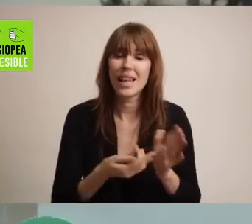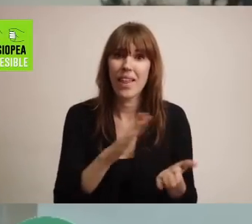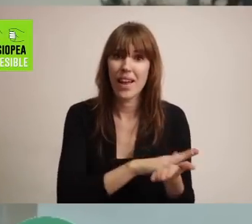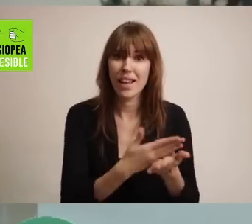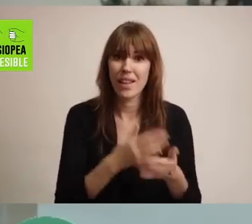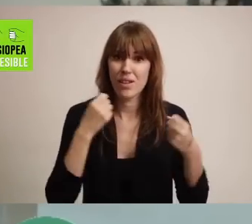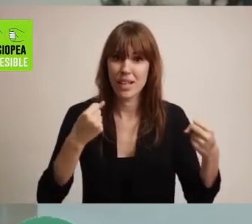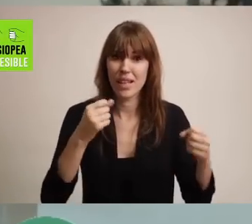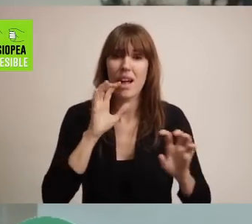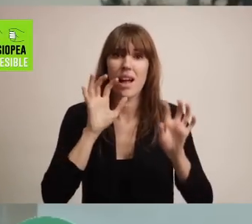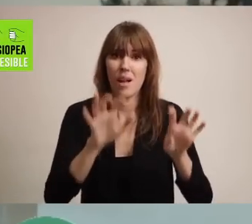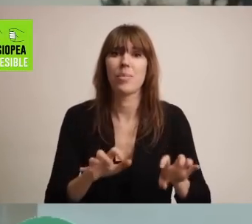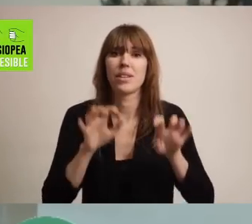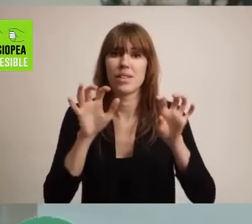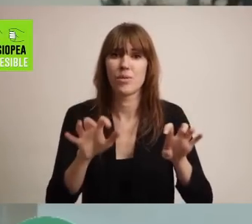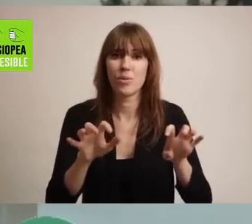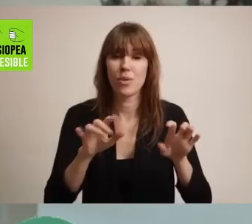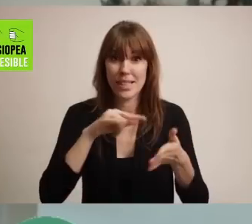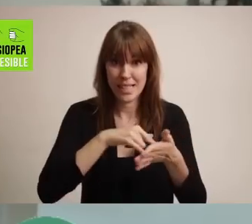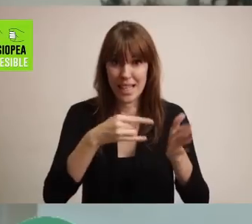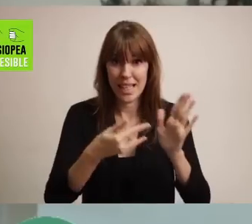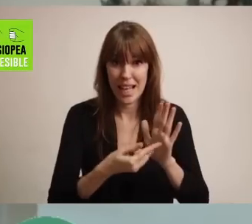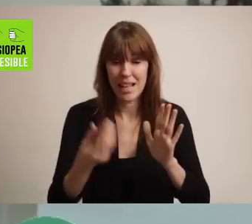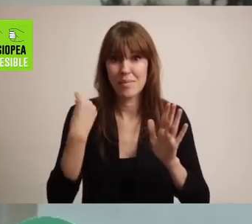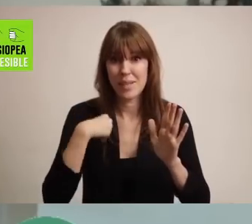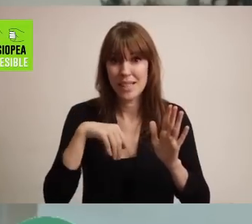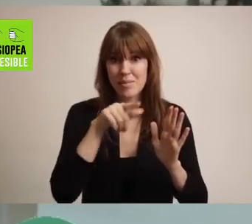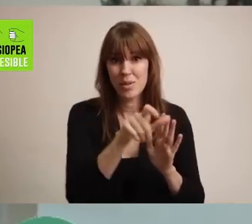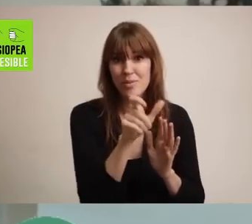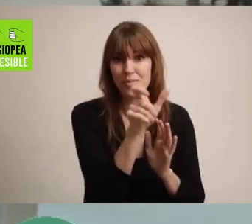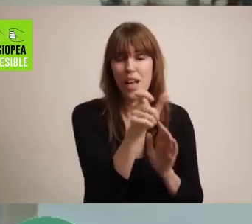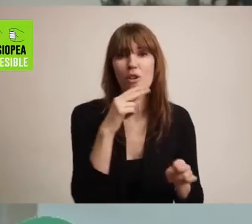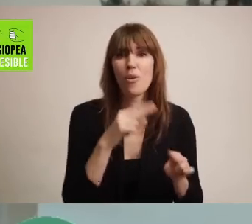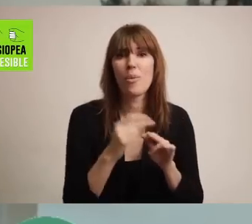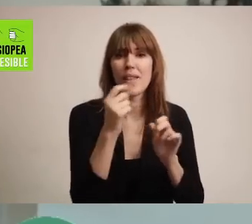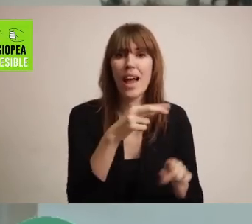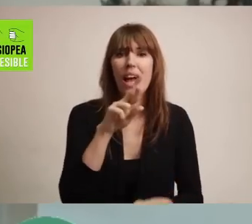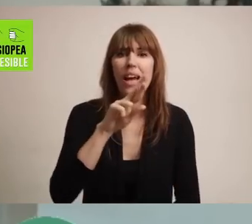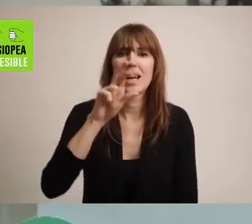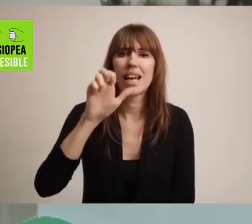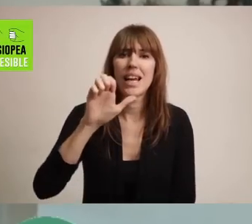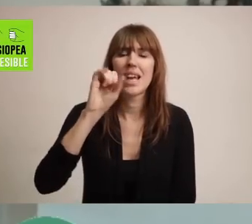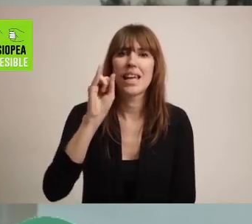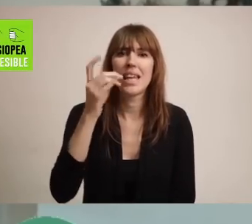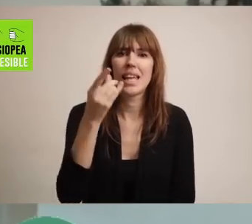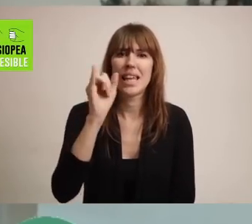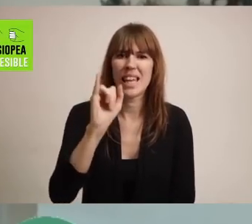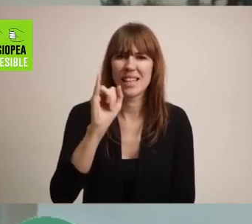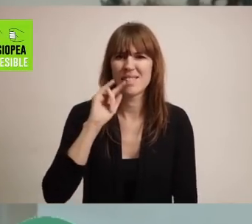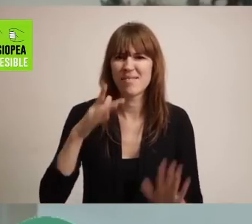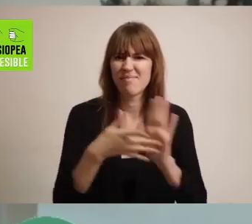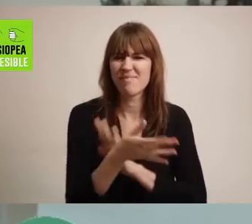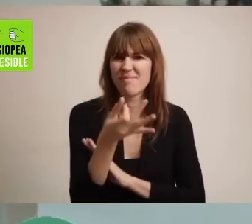canalización energética, vuelvo a repetir, que él llamó Reiki. ¿Qué quiere decir